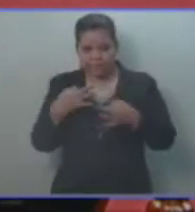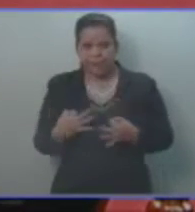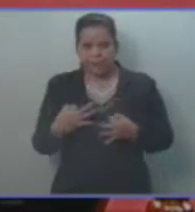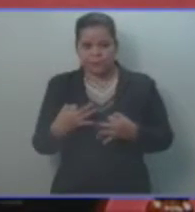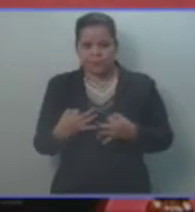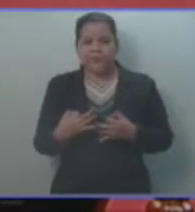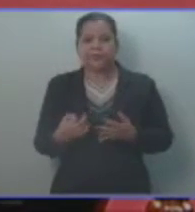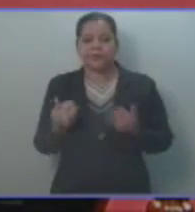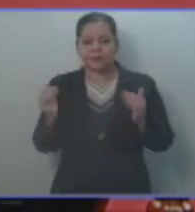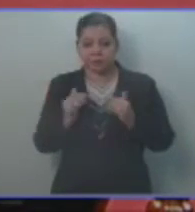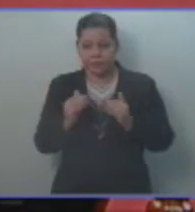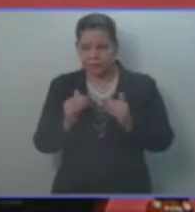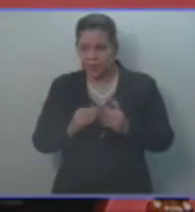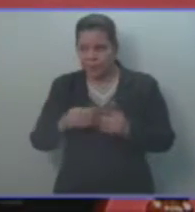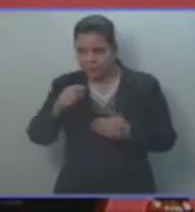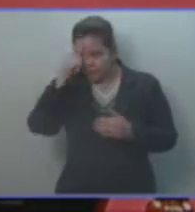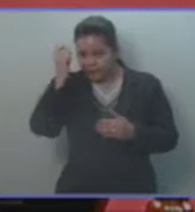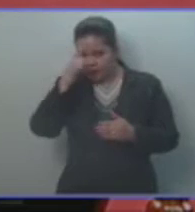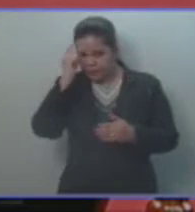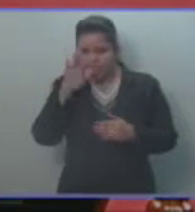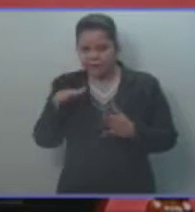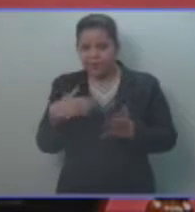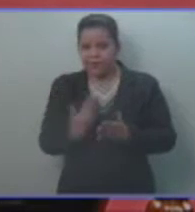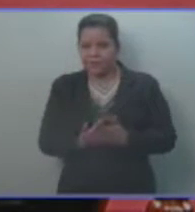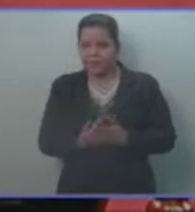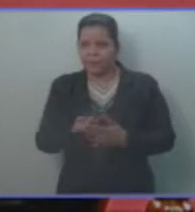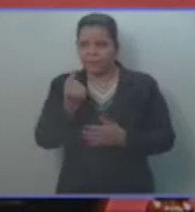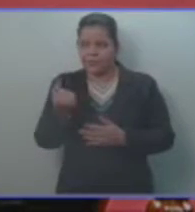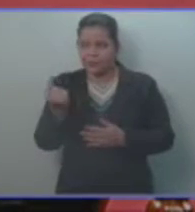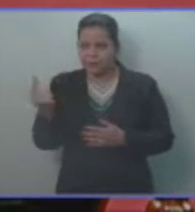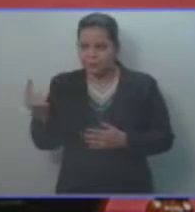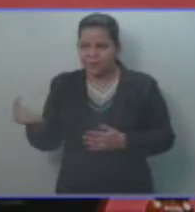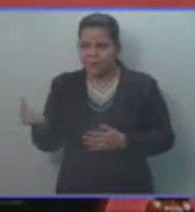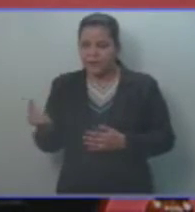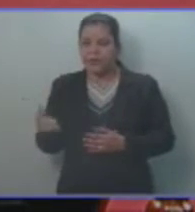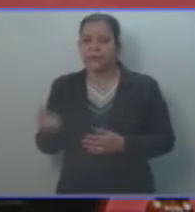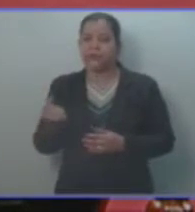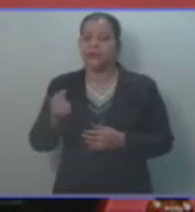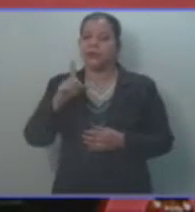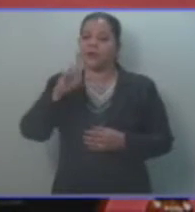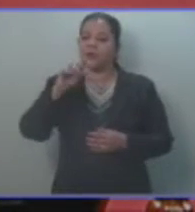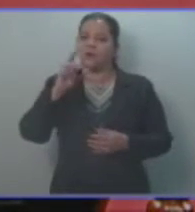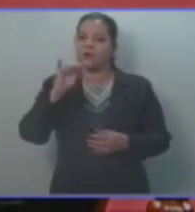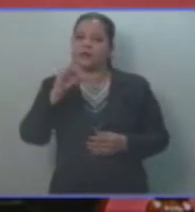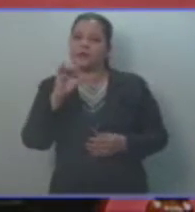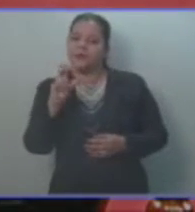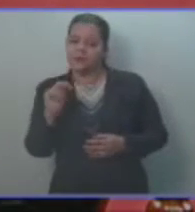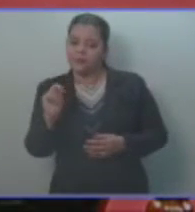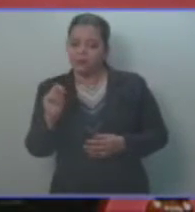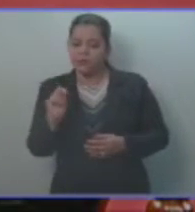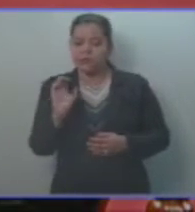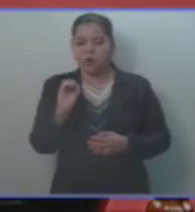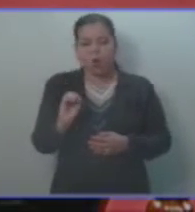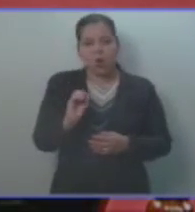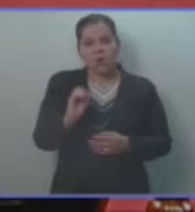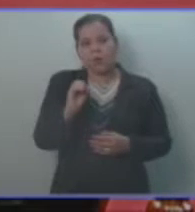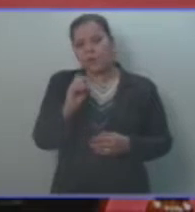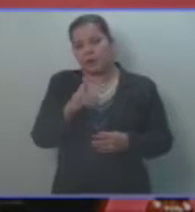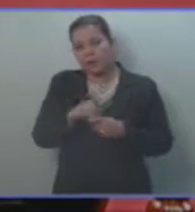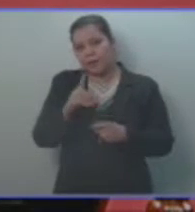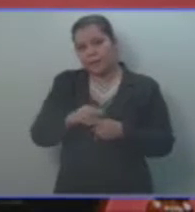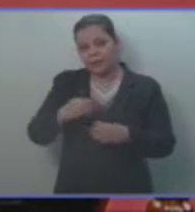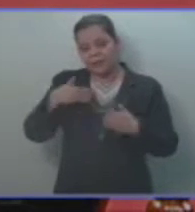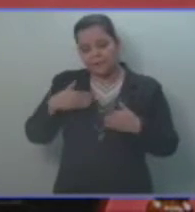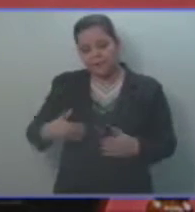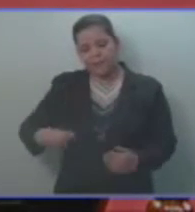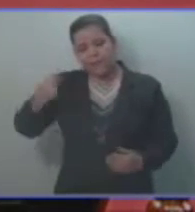forma, promoverá el trabajo y empleo de las personas con limitaciones o incapacidades físicas, mentales o sociales.